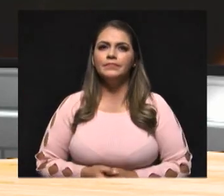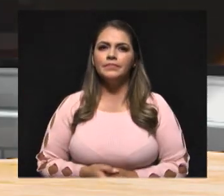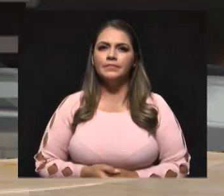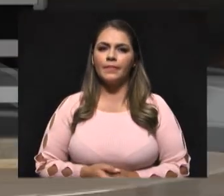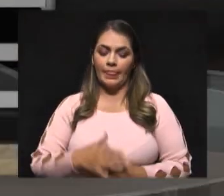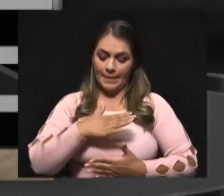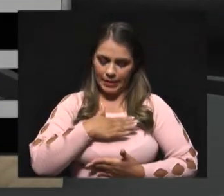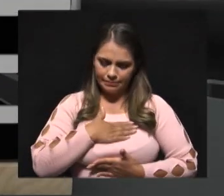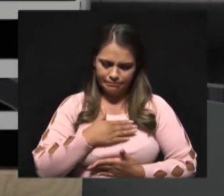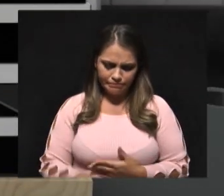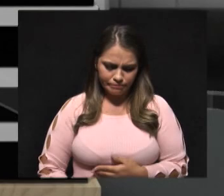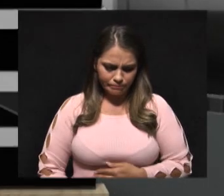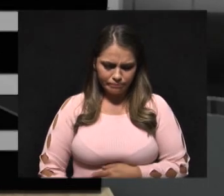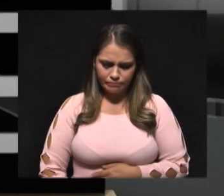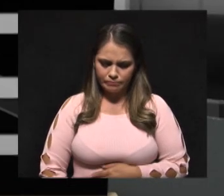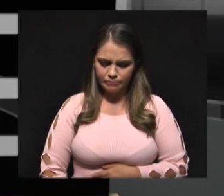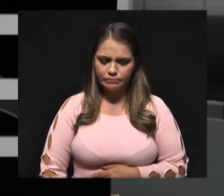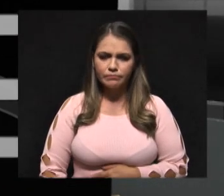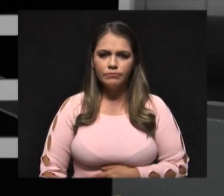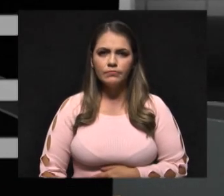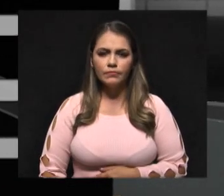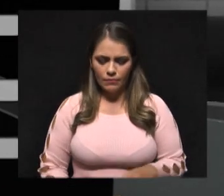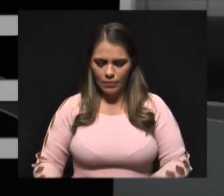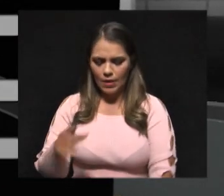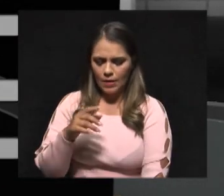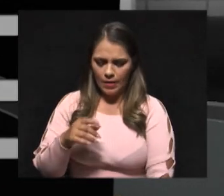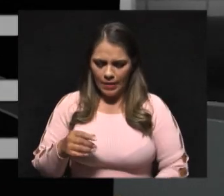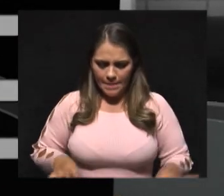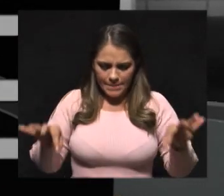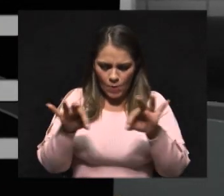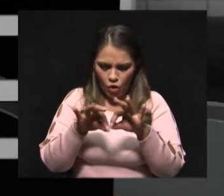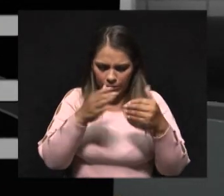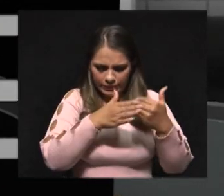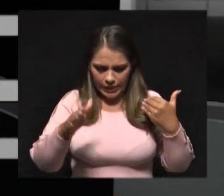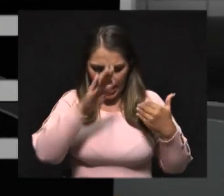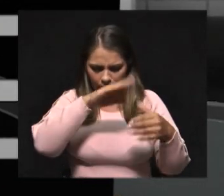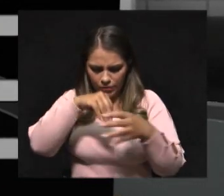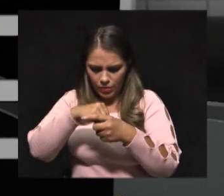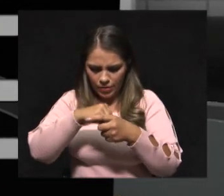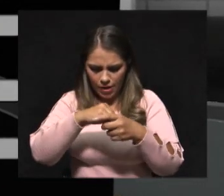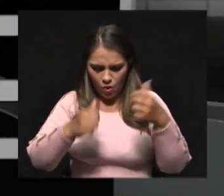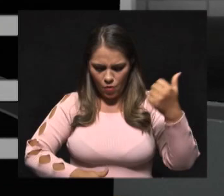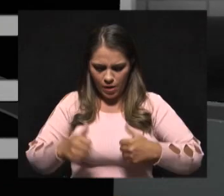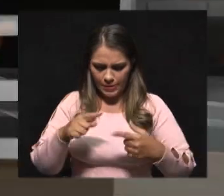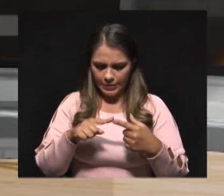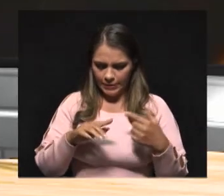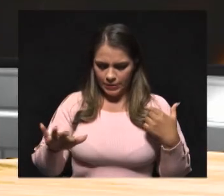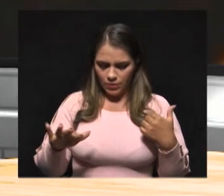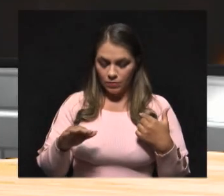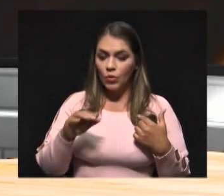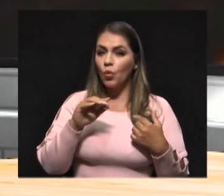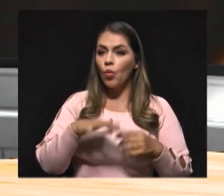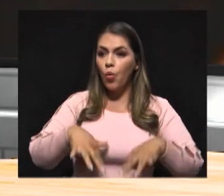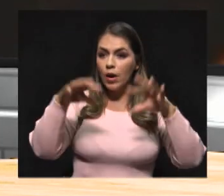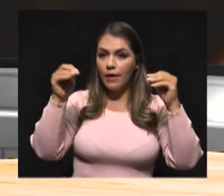hablando para mí uno de los puntos más valiosos de desarrollo que podría tener antioquia es todo el sector de urabá yo sé que en nuestras playas no